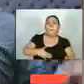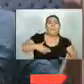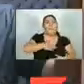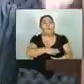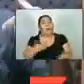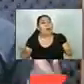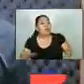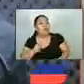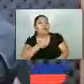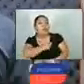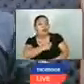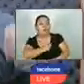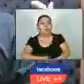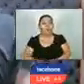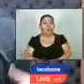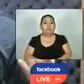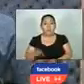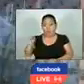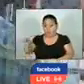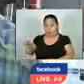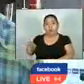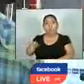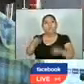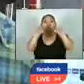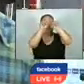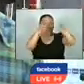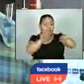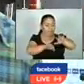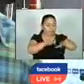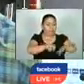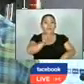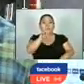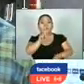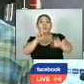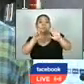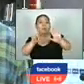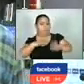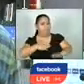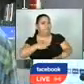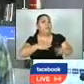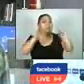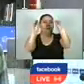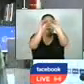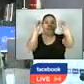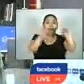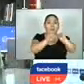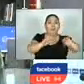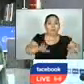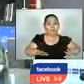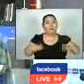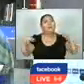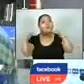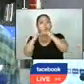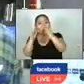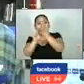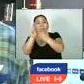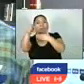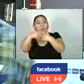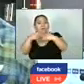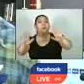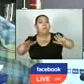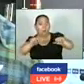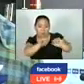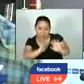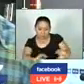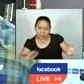realizar sus tareas. Cuenta con un centro de cómputo con 16 computadoras, todas con internet y con programas educativos y de trabajo para que